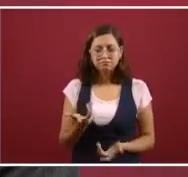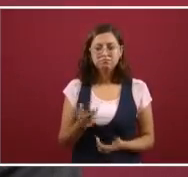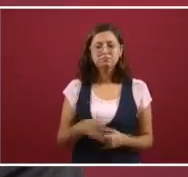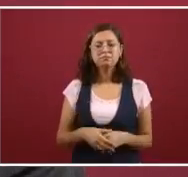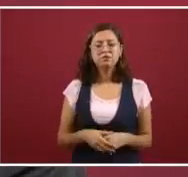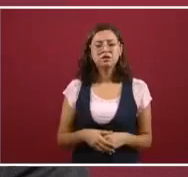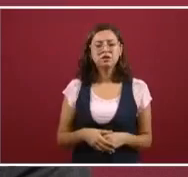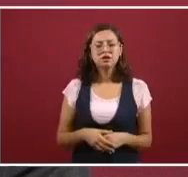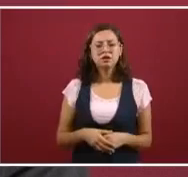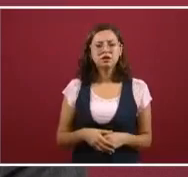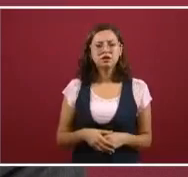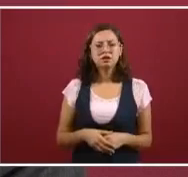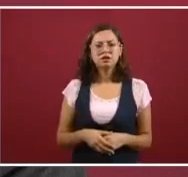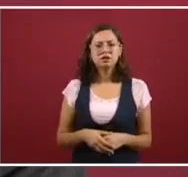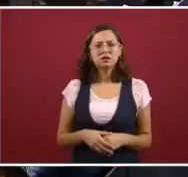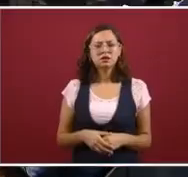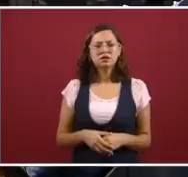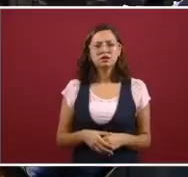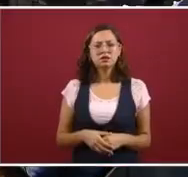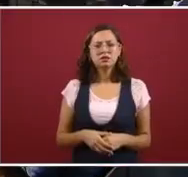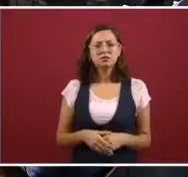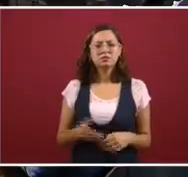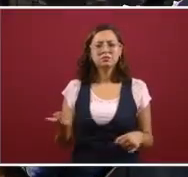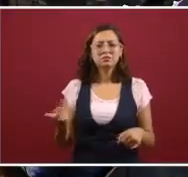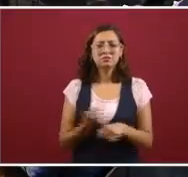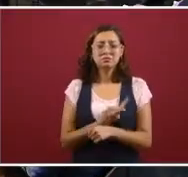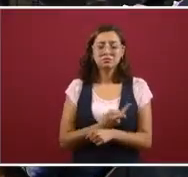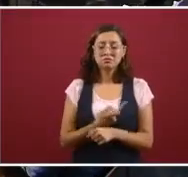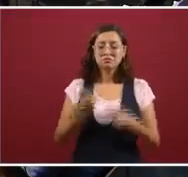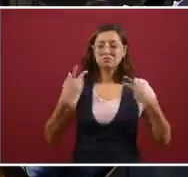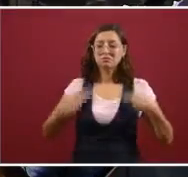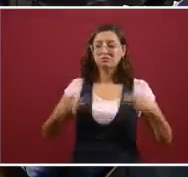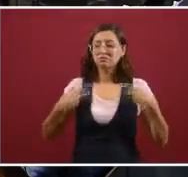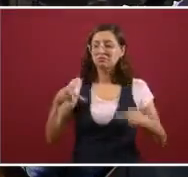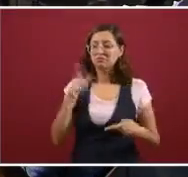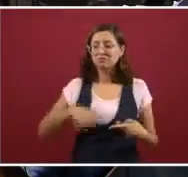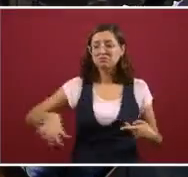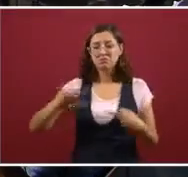tuvo que ver con la pérdida de valores